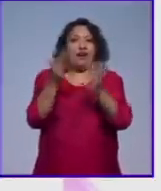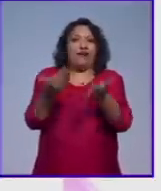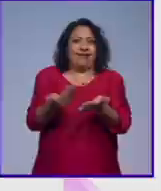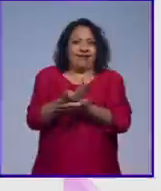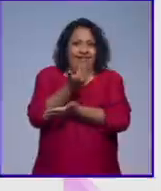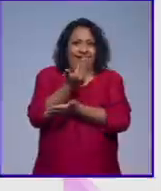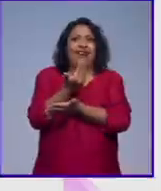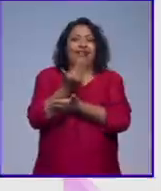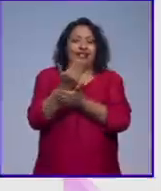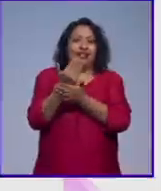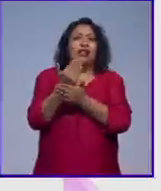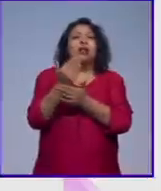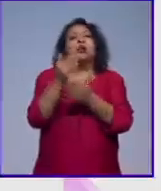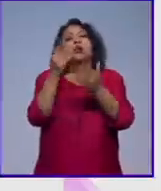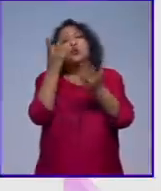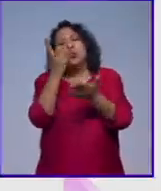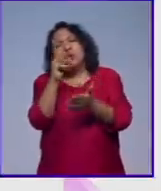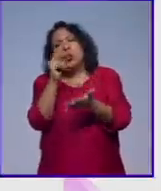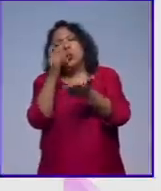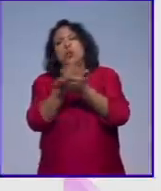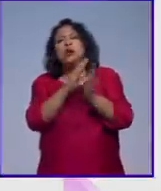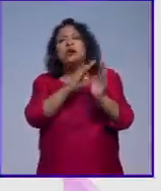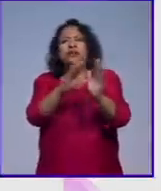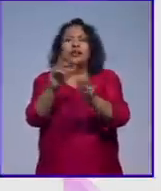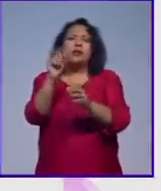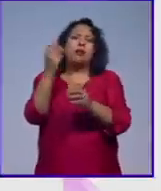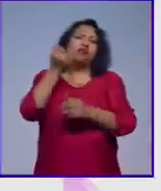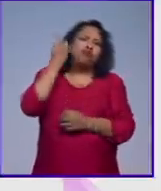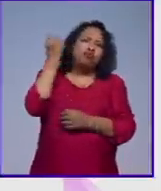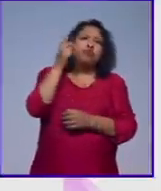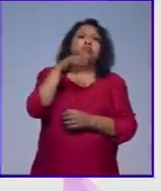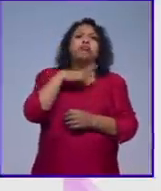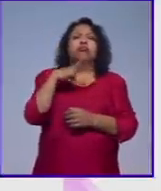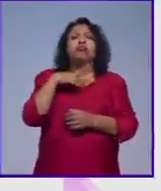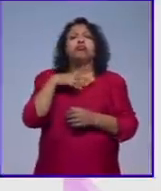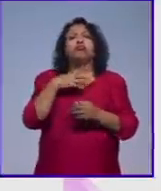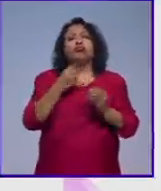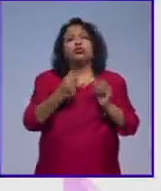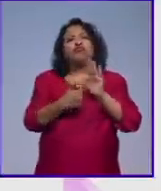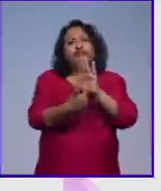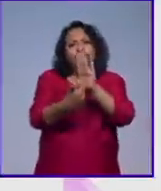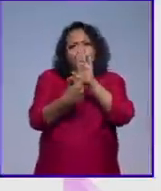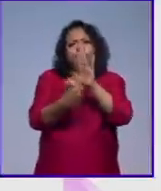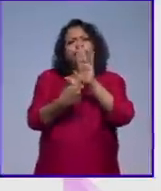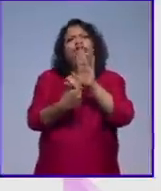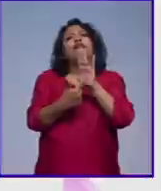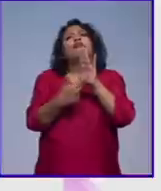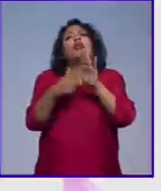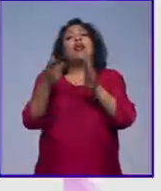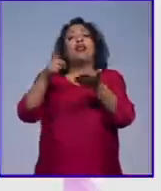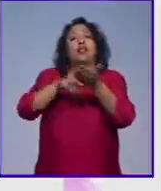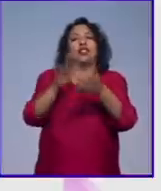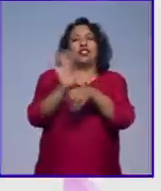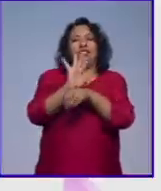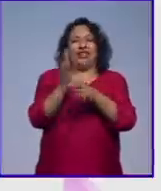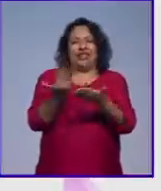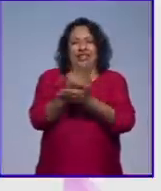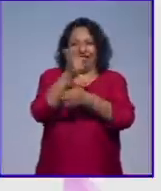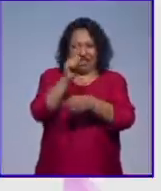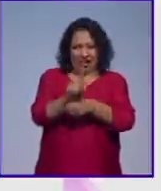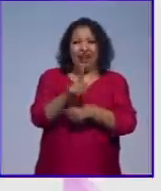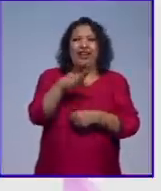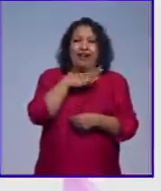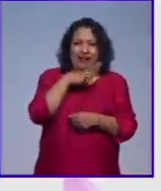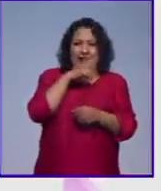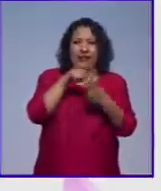natalicio, y no solo la cátedra, y no solo estas charlas, también hay un ciclo muy interesante que tiene ecos en la Cineteca Nacional y